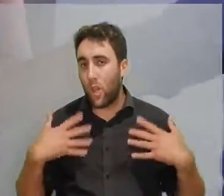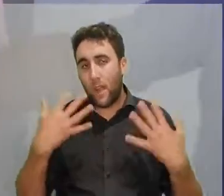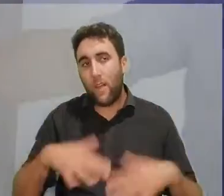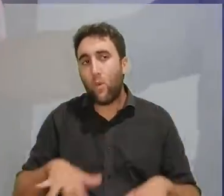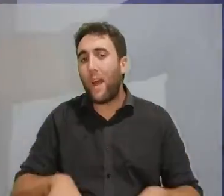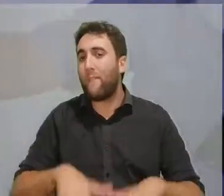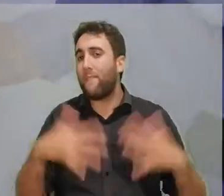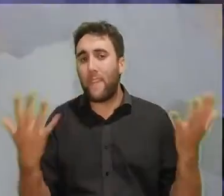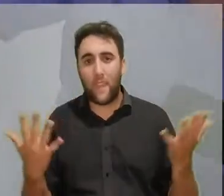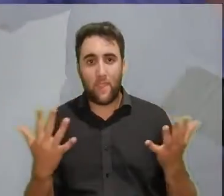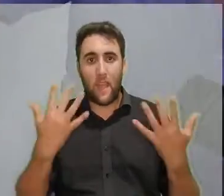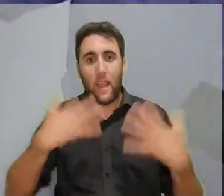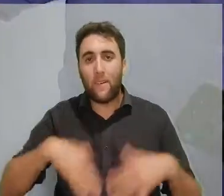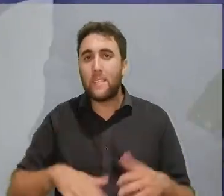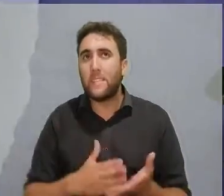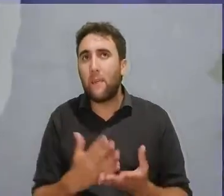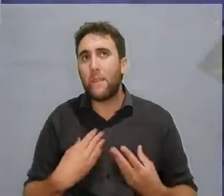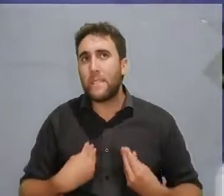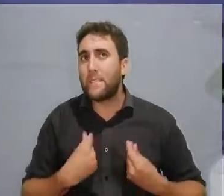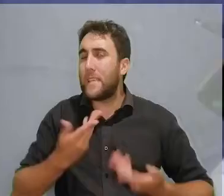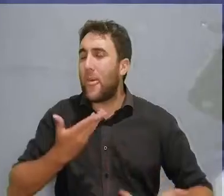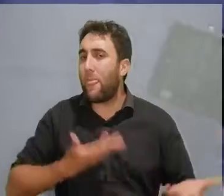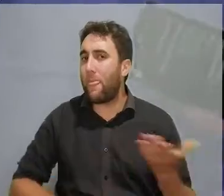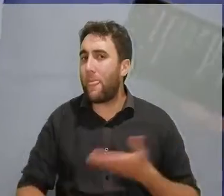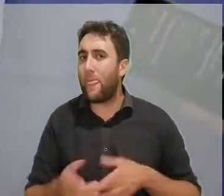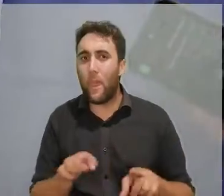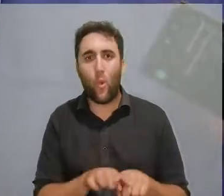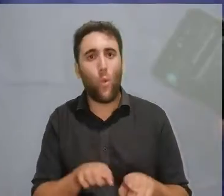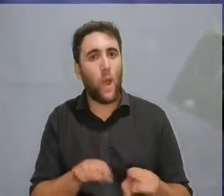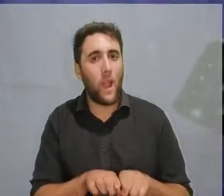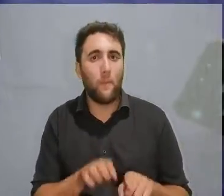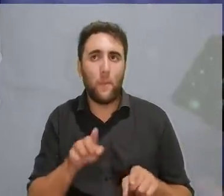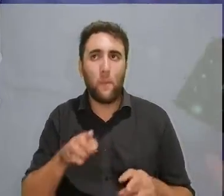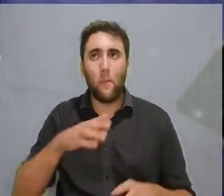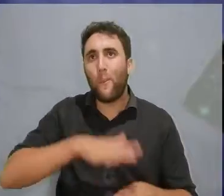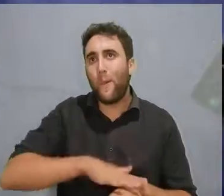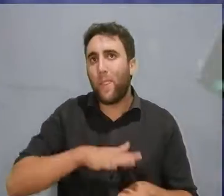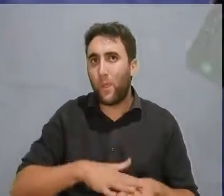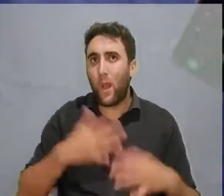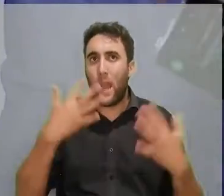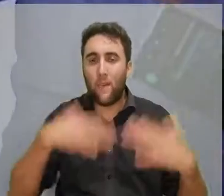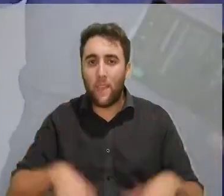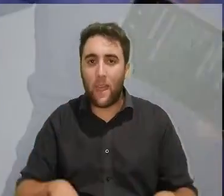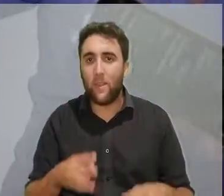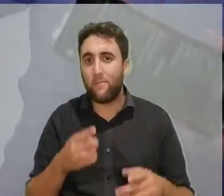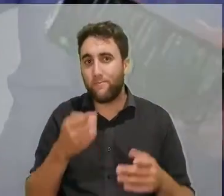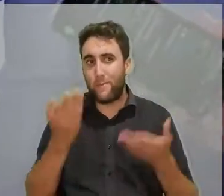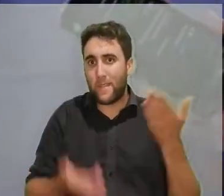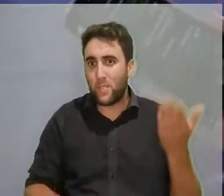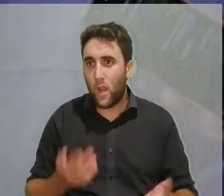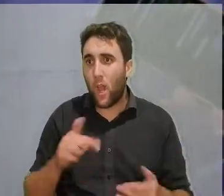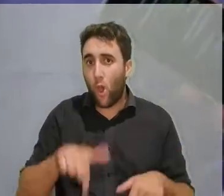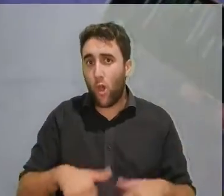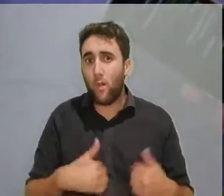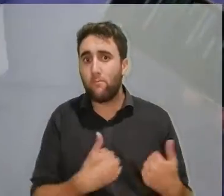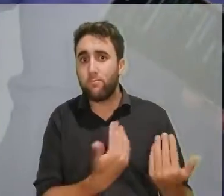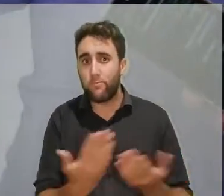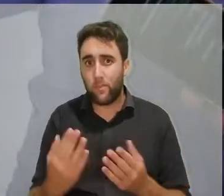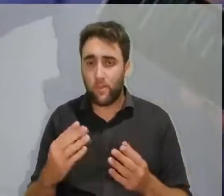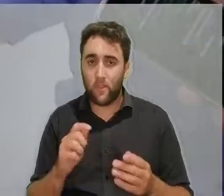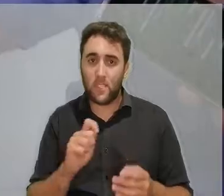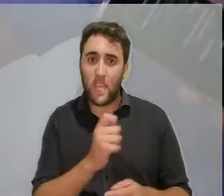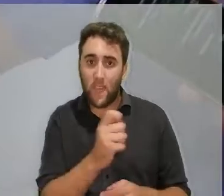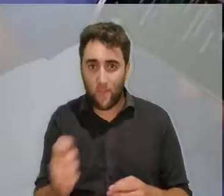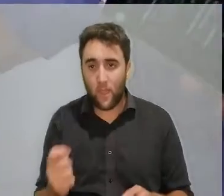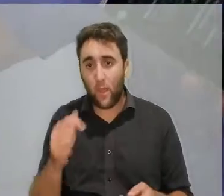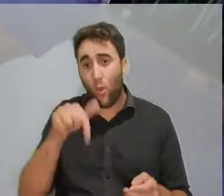una emoción. Esto es una gran fiesta que se vive y se comparte este momento con estos beneficiarios, que en